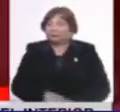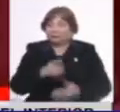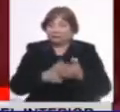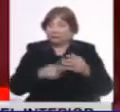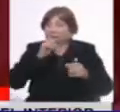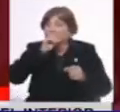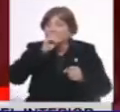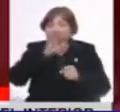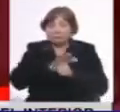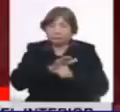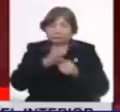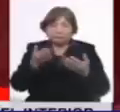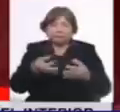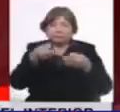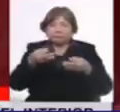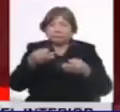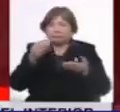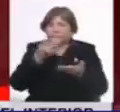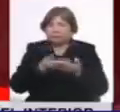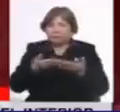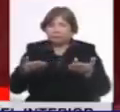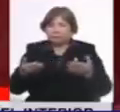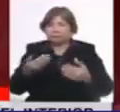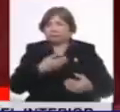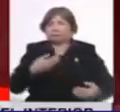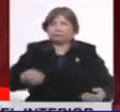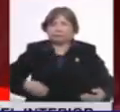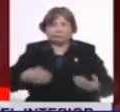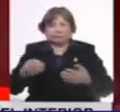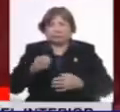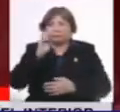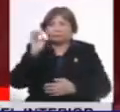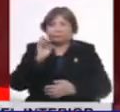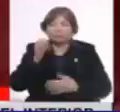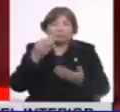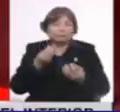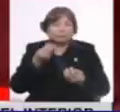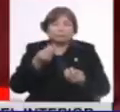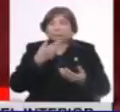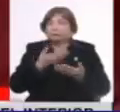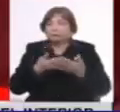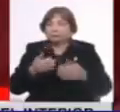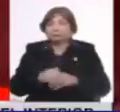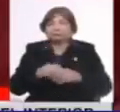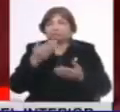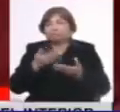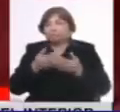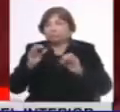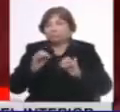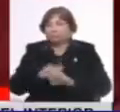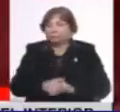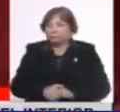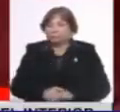ha comprometido a materializar el estado de emergencia. Porque incluso